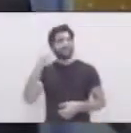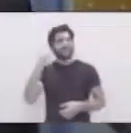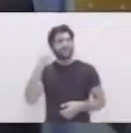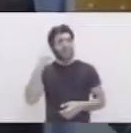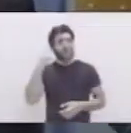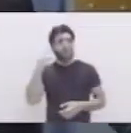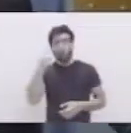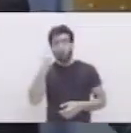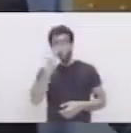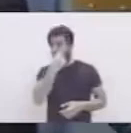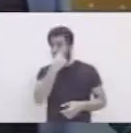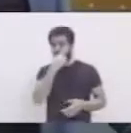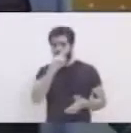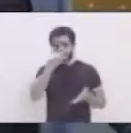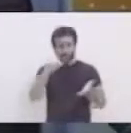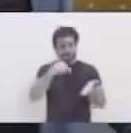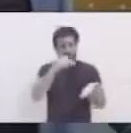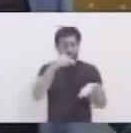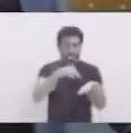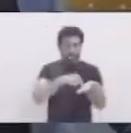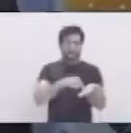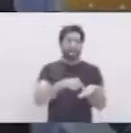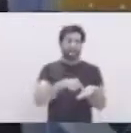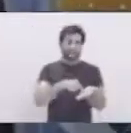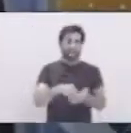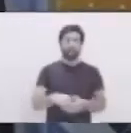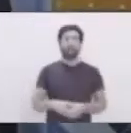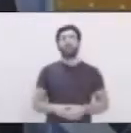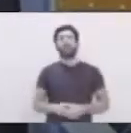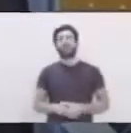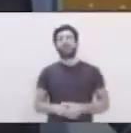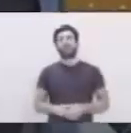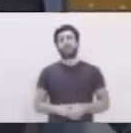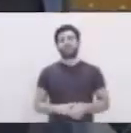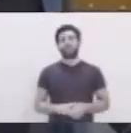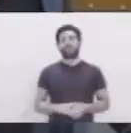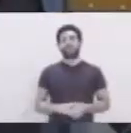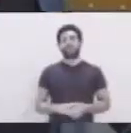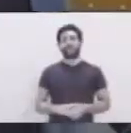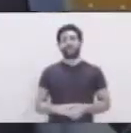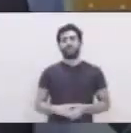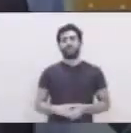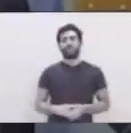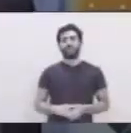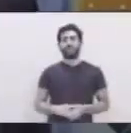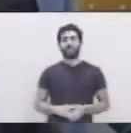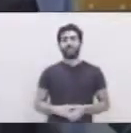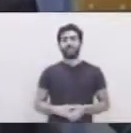de nuestros ojos, de la jirafa. De la jirafa, para aclarar.